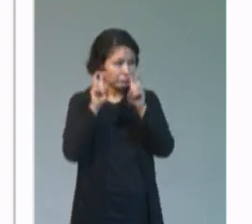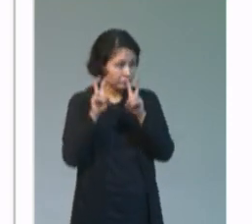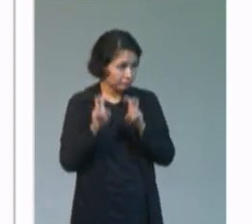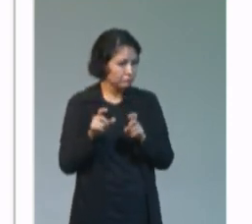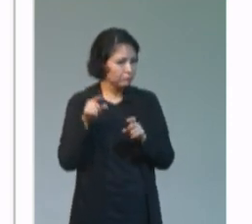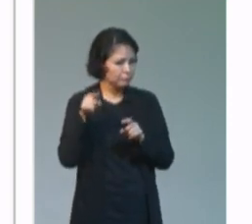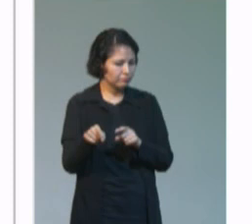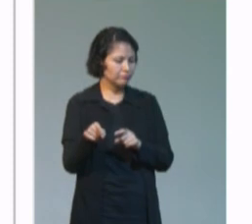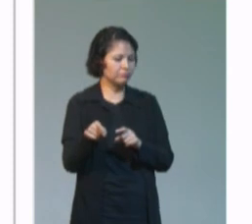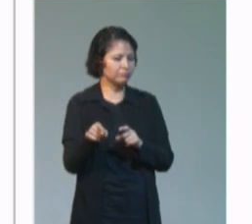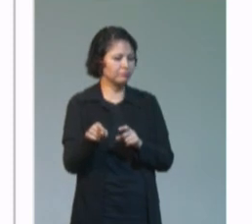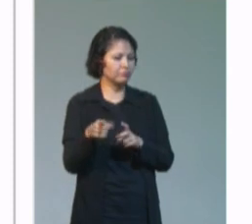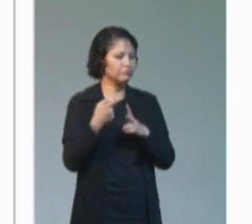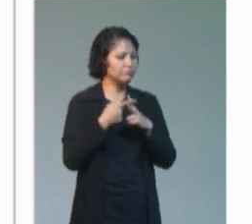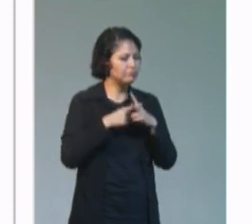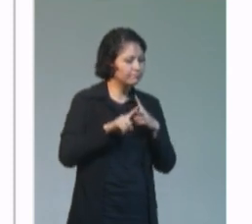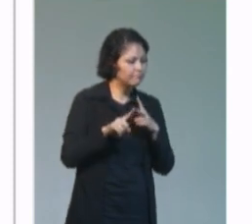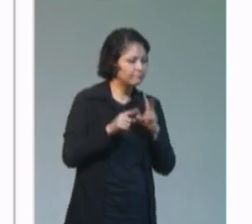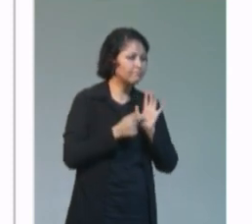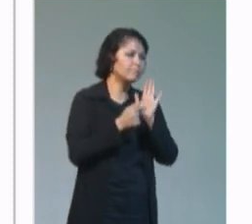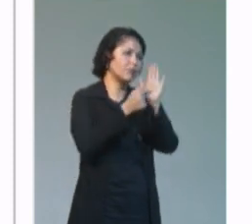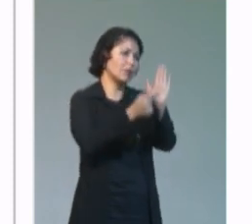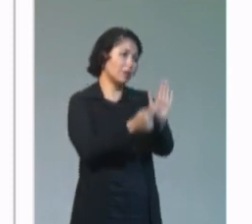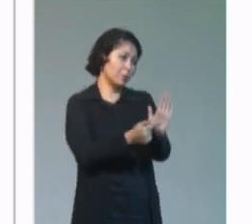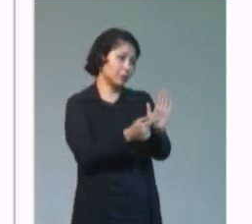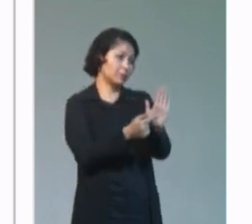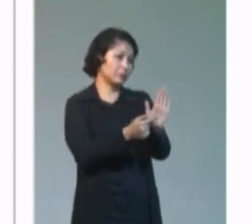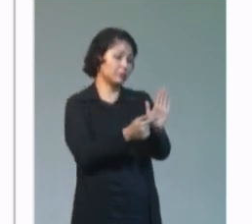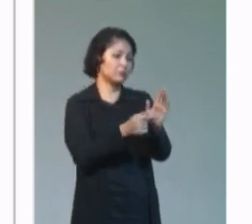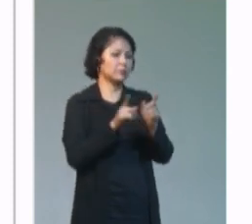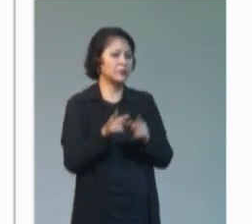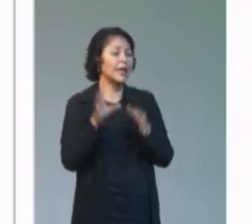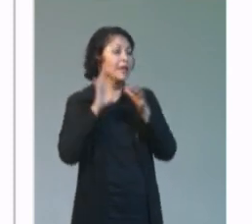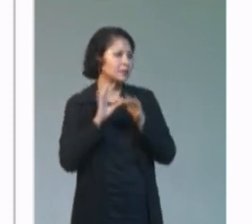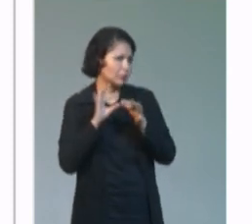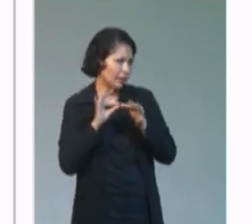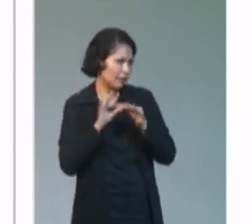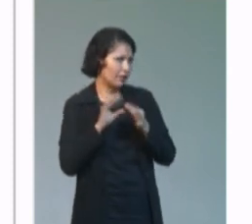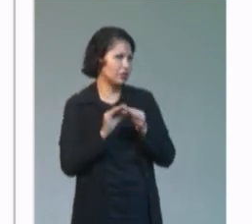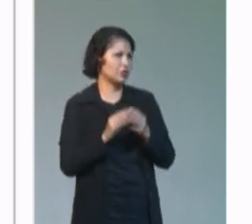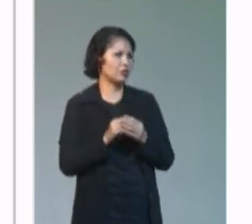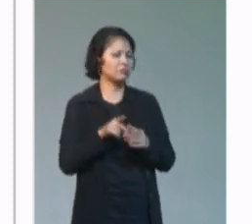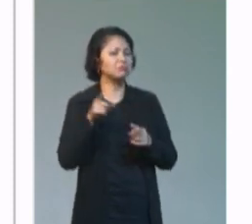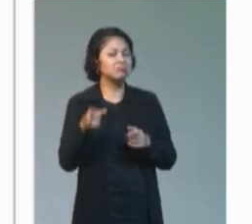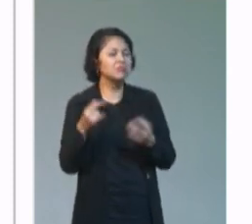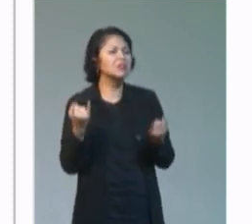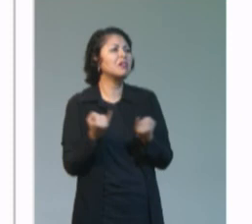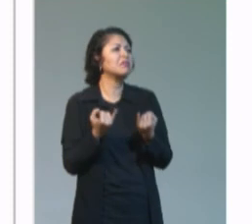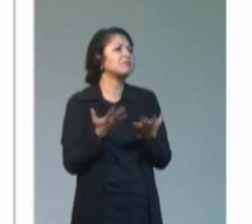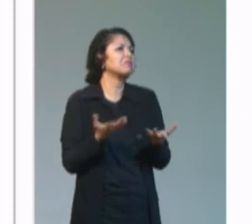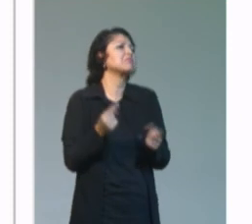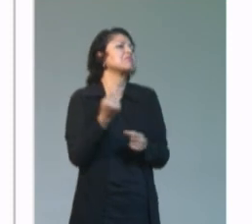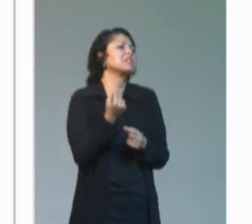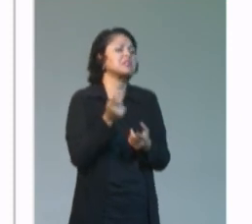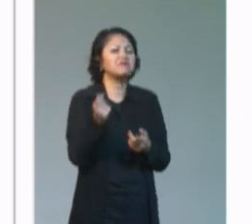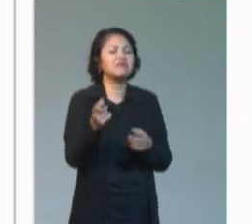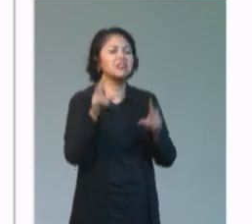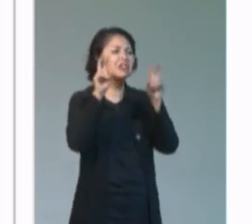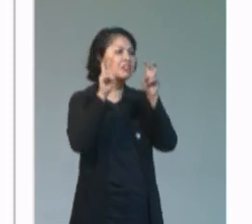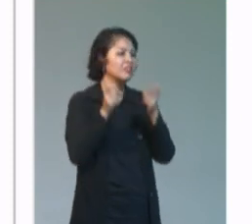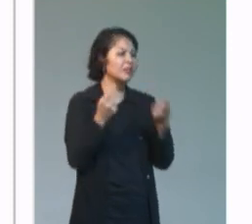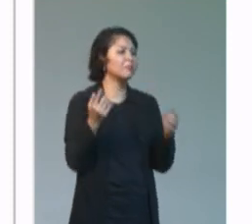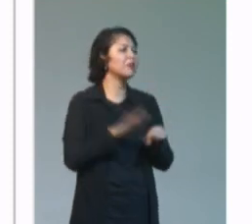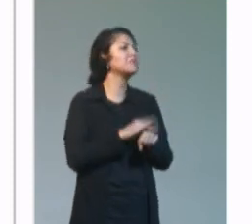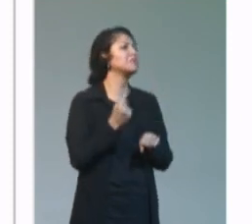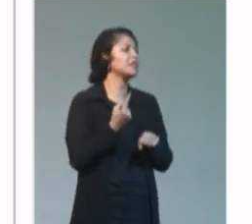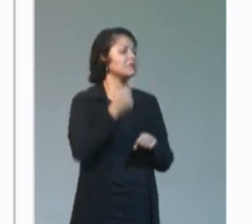contenidos comiencen con una presentación con una introducción con una declaración de los objetivos de las competencias que en su